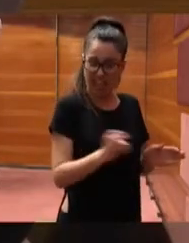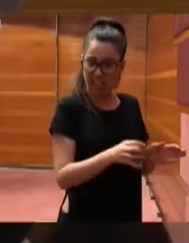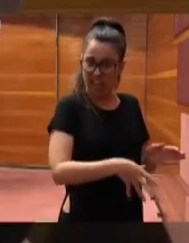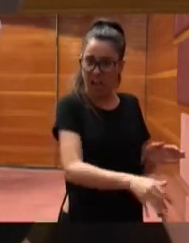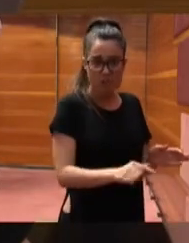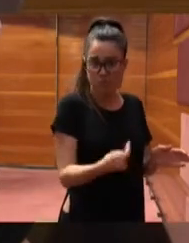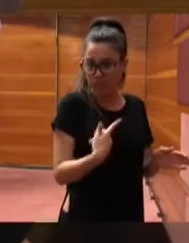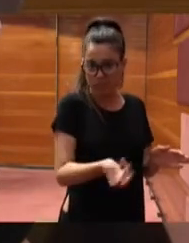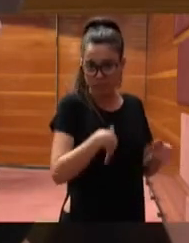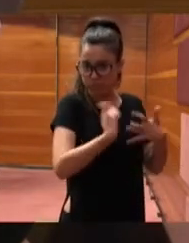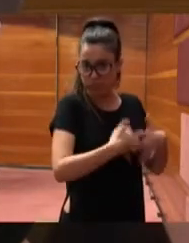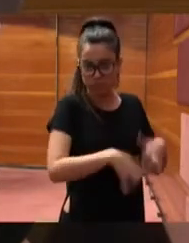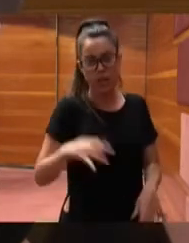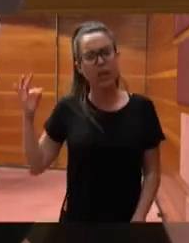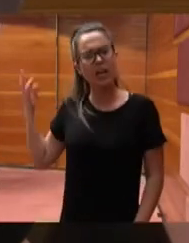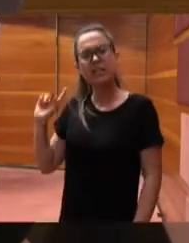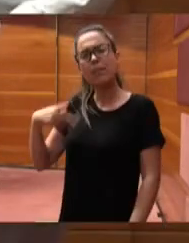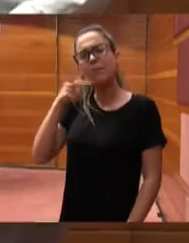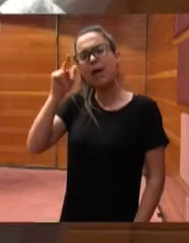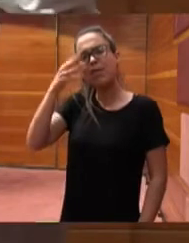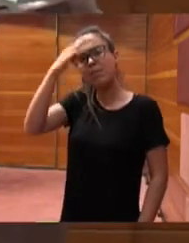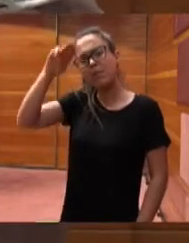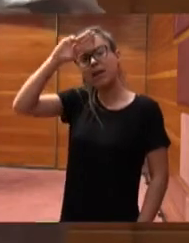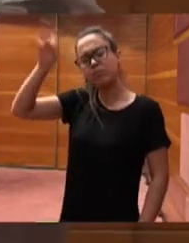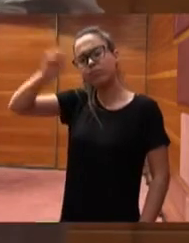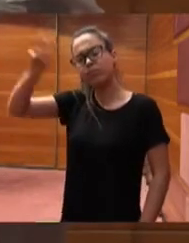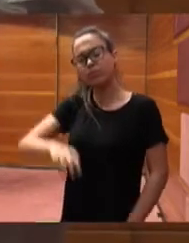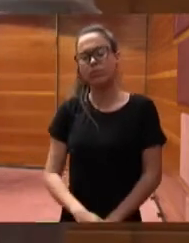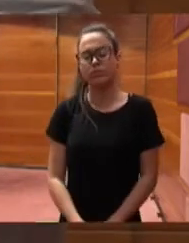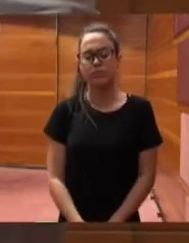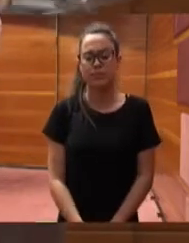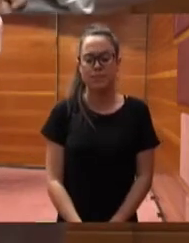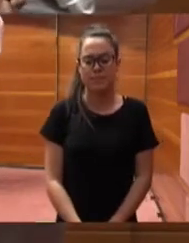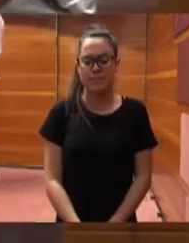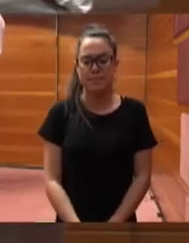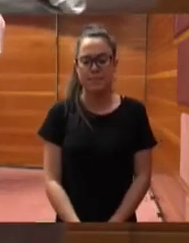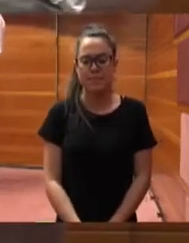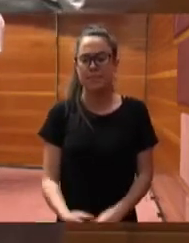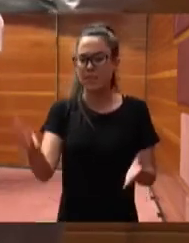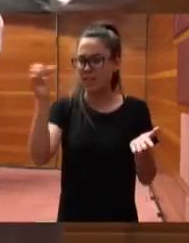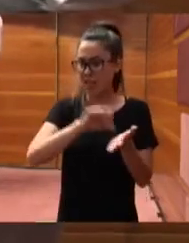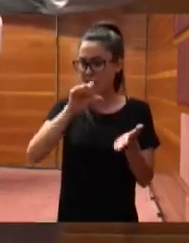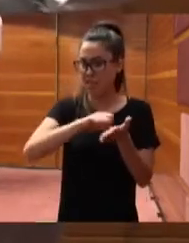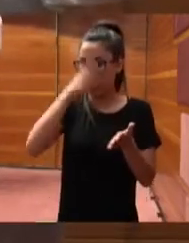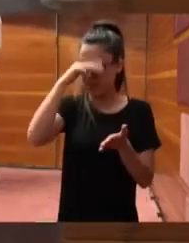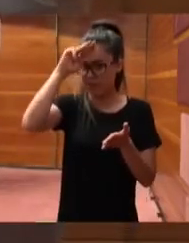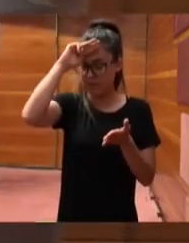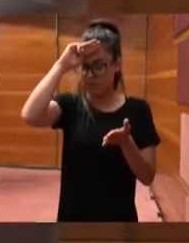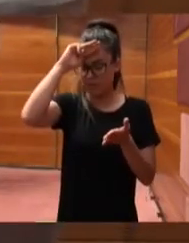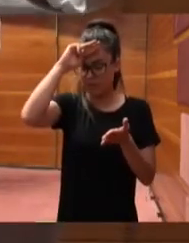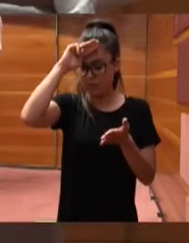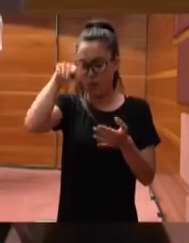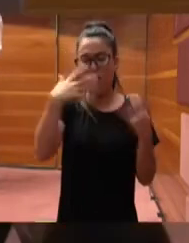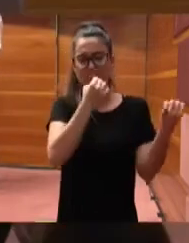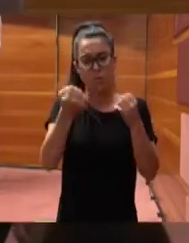la experiencia que ha contado de Ciudad de México tiene interesante además que se ha constituido el Laboratorio para la Ciudad. El Laboratorio para la Ciudad es una